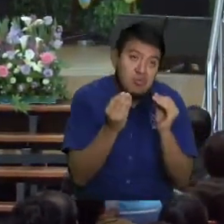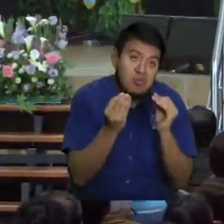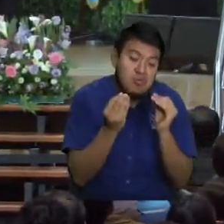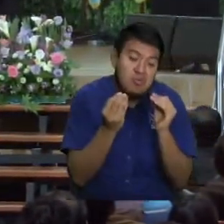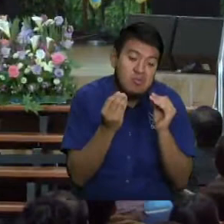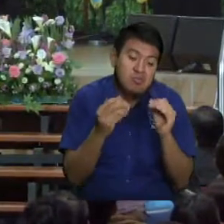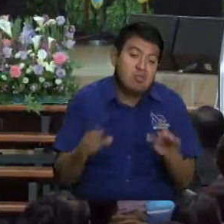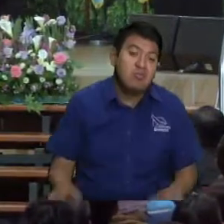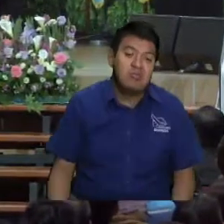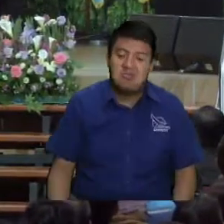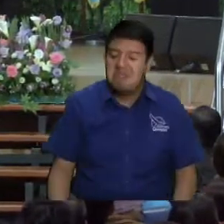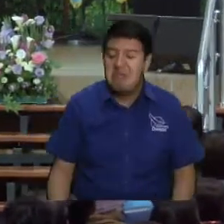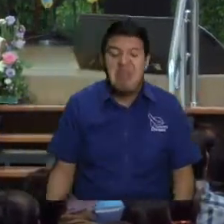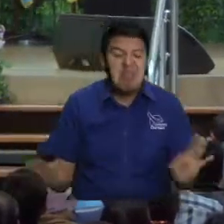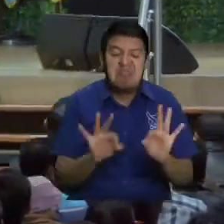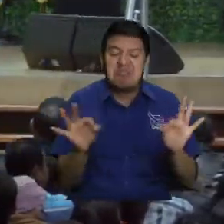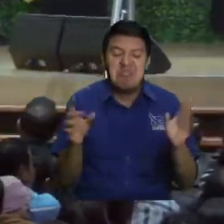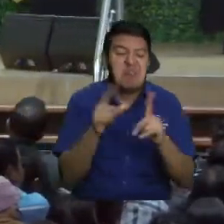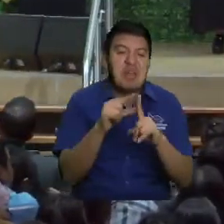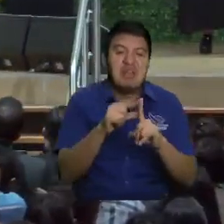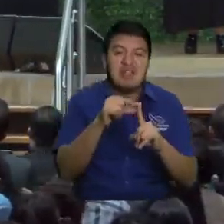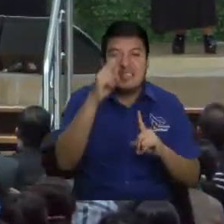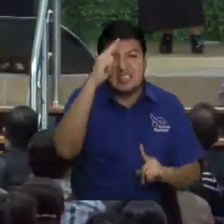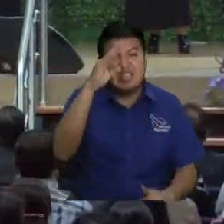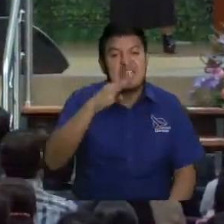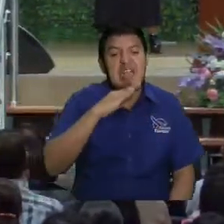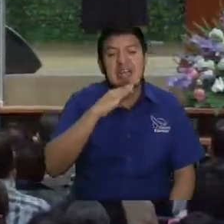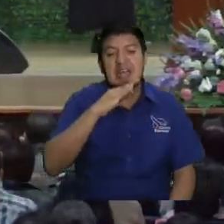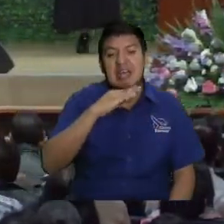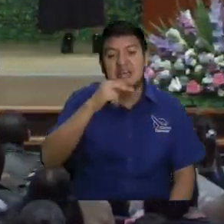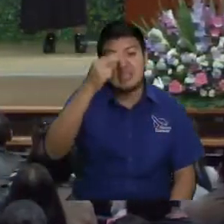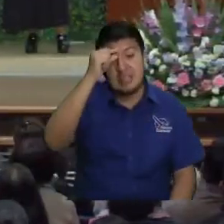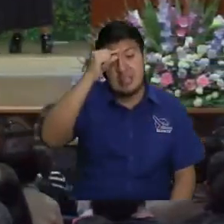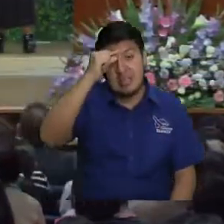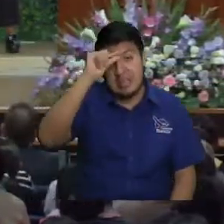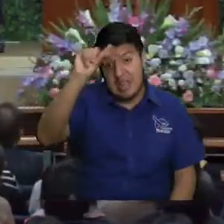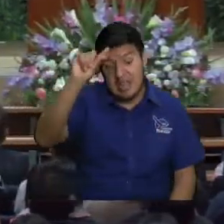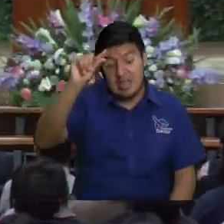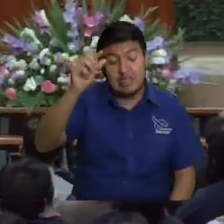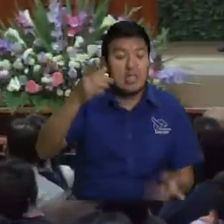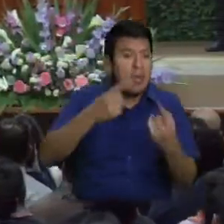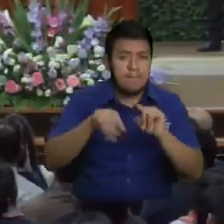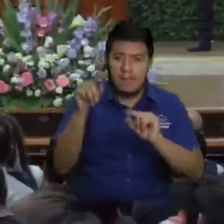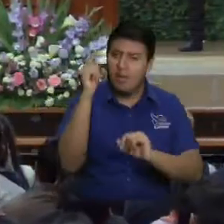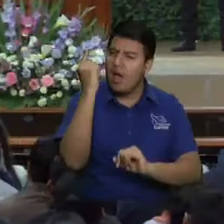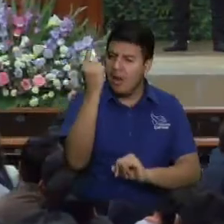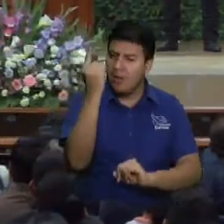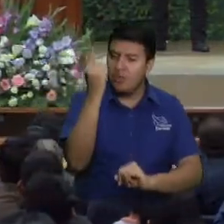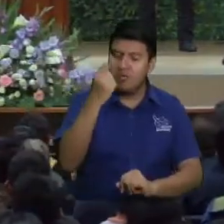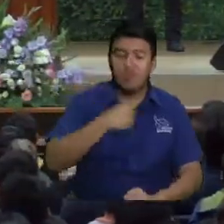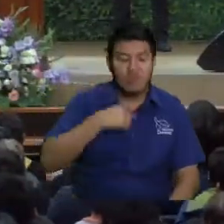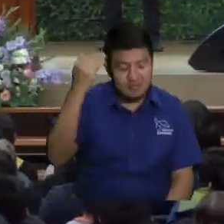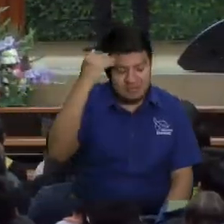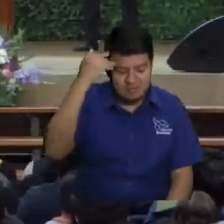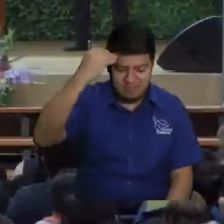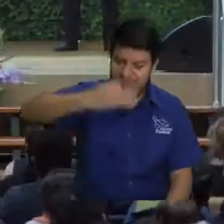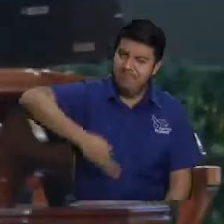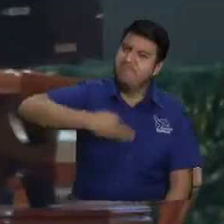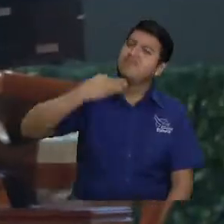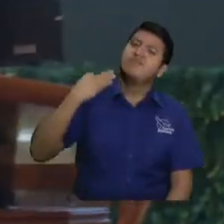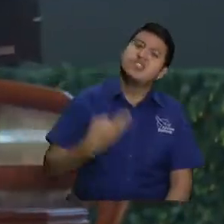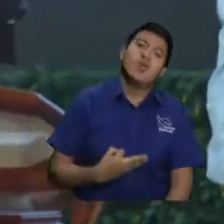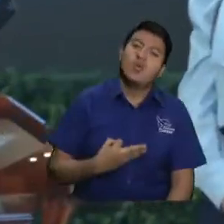hebreo, arameo, griego y todas esas cosas, ni jerigonza. Pero una cosa yo sé,